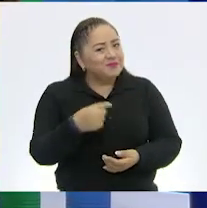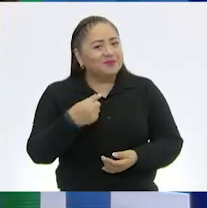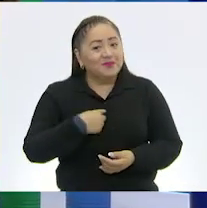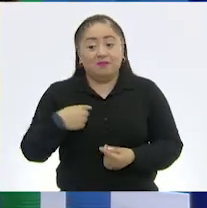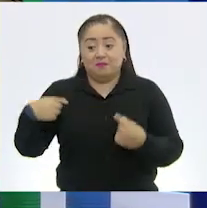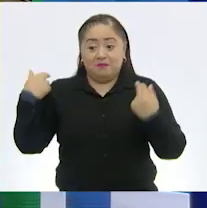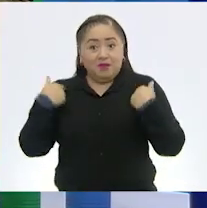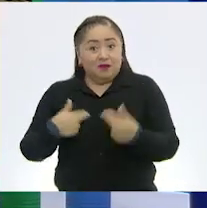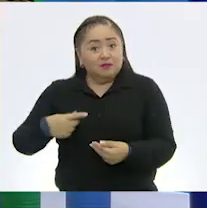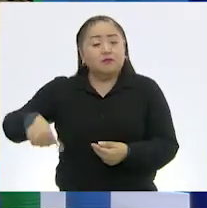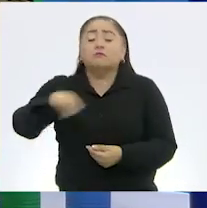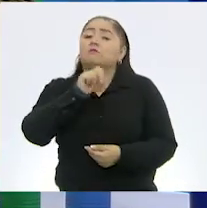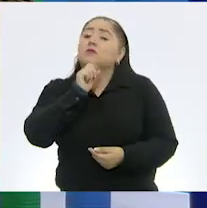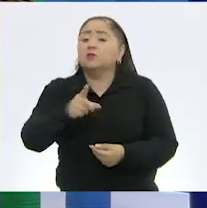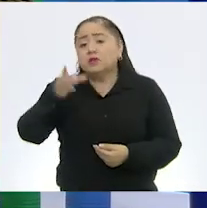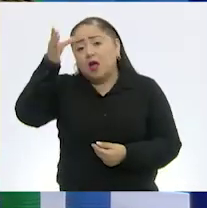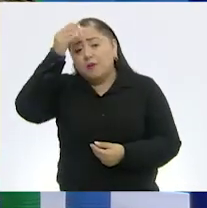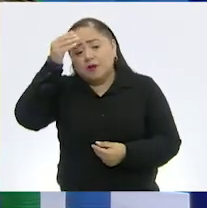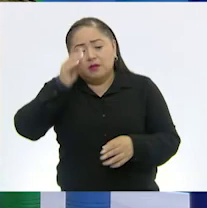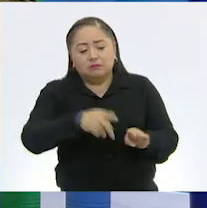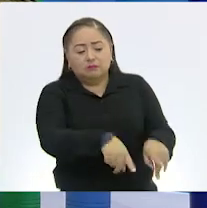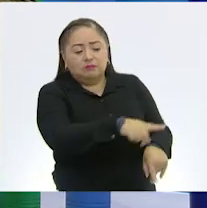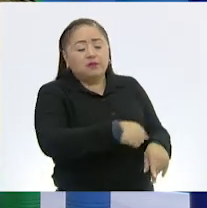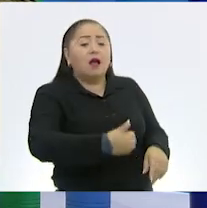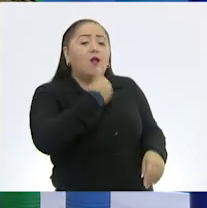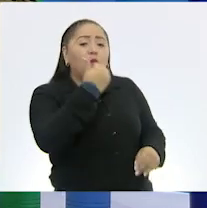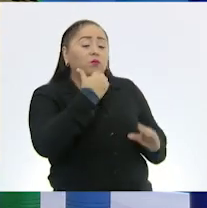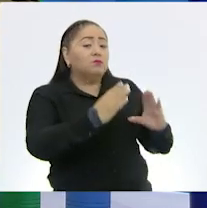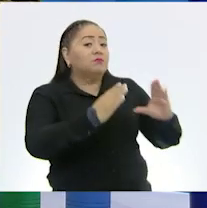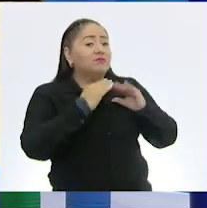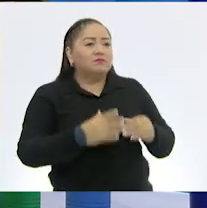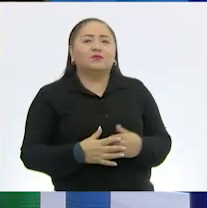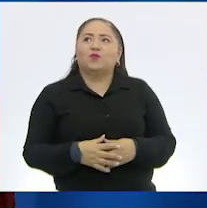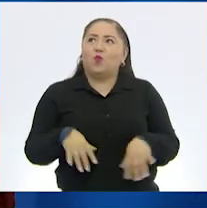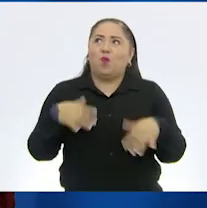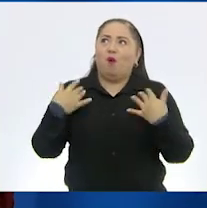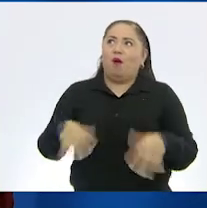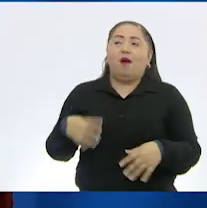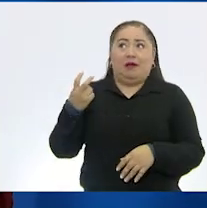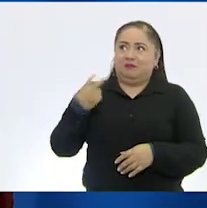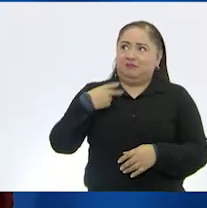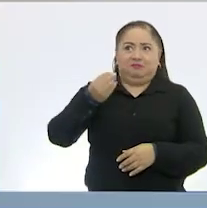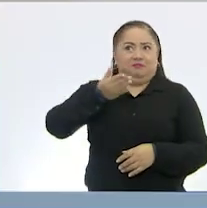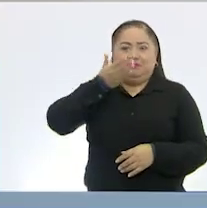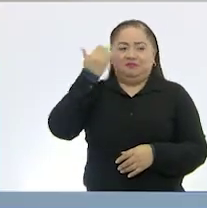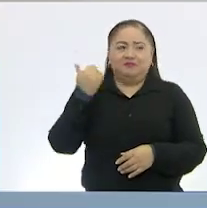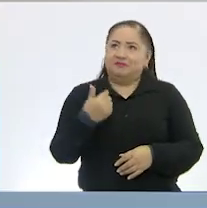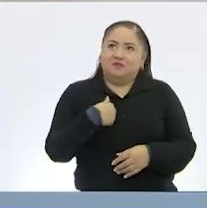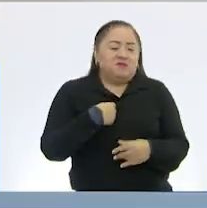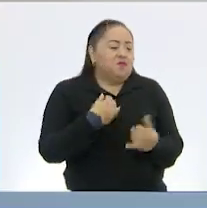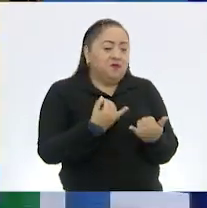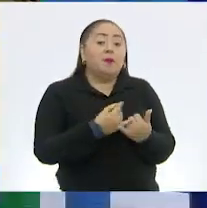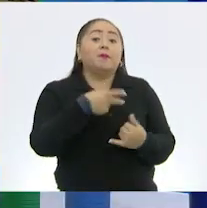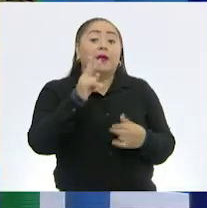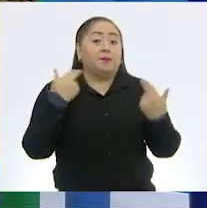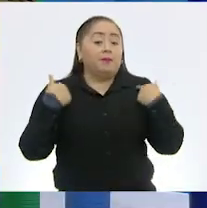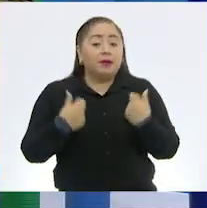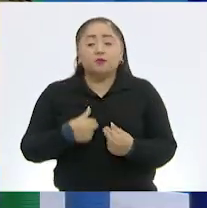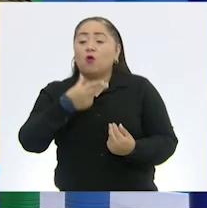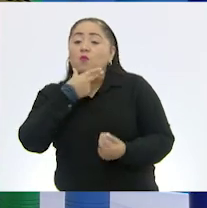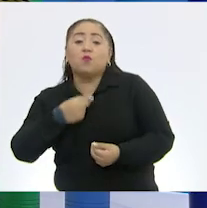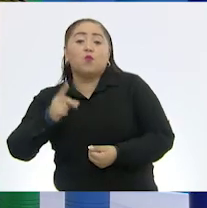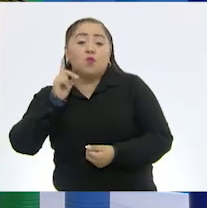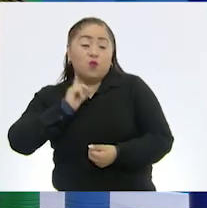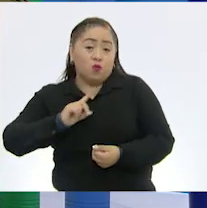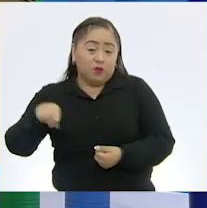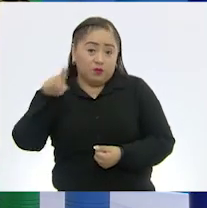los maestros también aprendemos de los alumnos. ¡Wow! Eso no lo sabía. ¿Ni yo? Las maestras y los